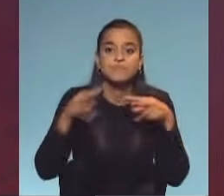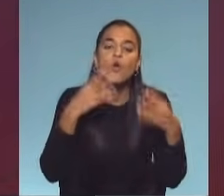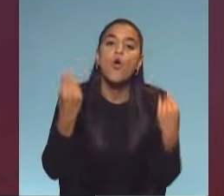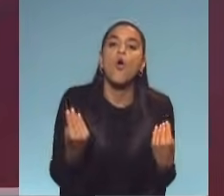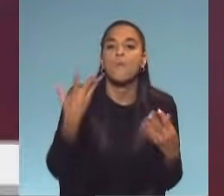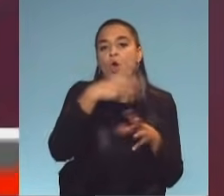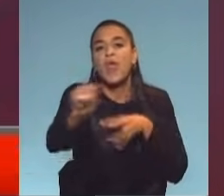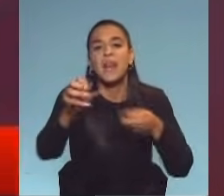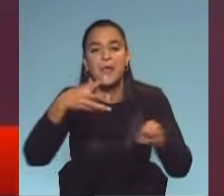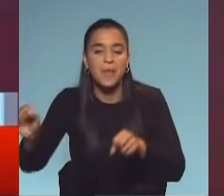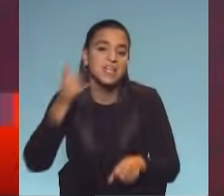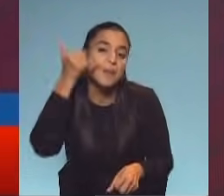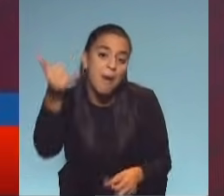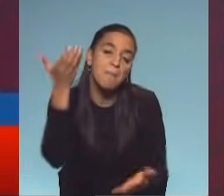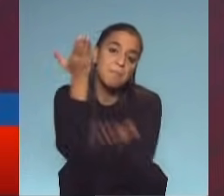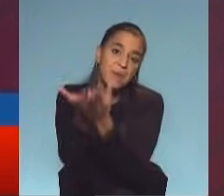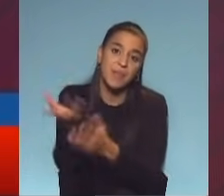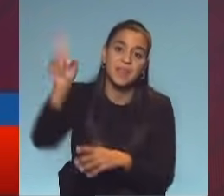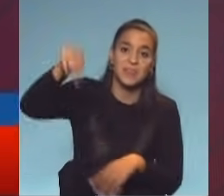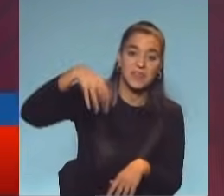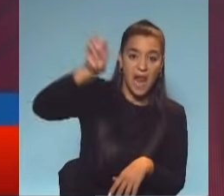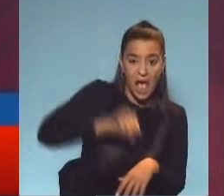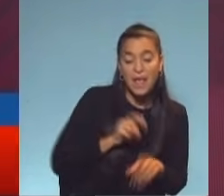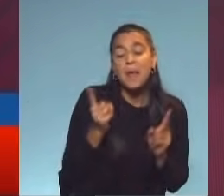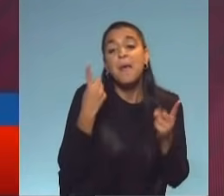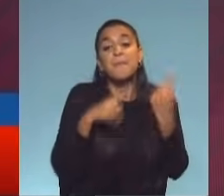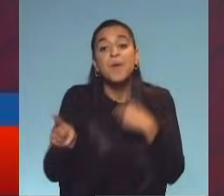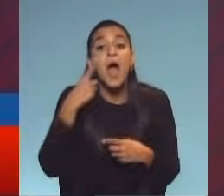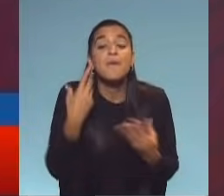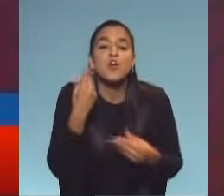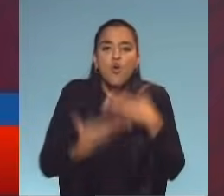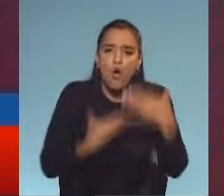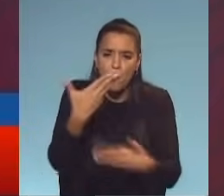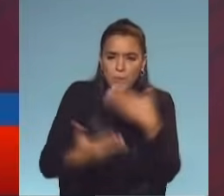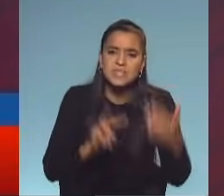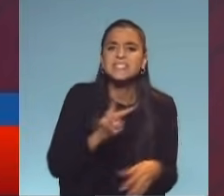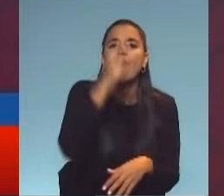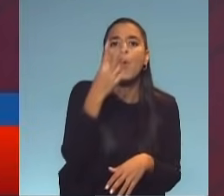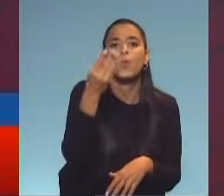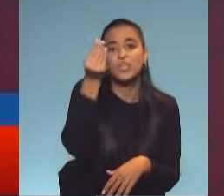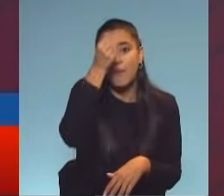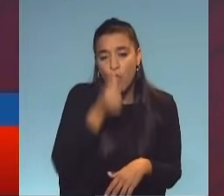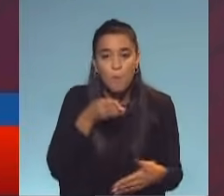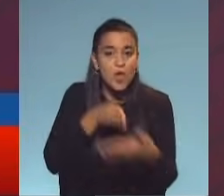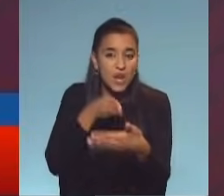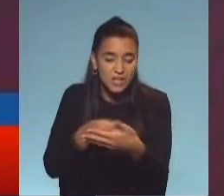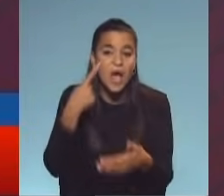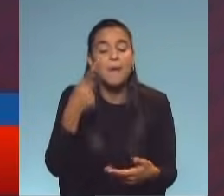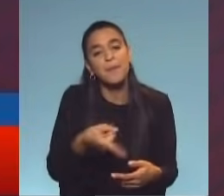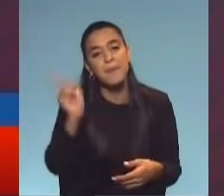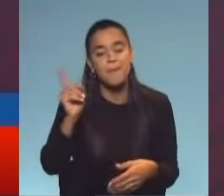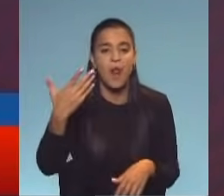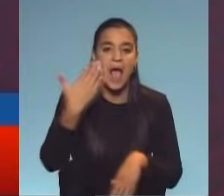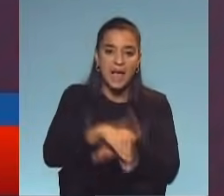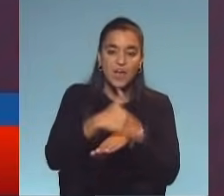del delivery, ¿no? De llamar, pedir y que lo traigan. Pero para ver cómo se está desarrollando este segundo fin de semana de restricciones, vamos a la calle.